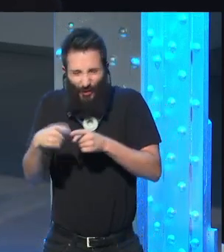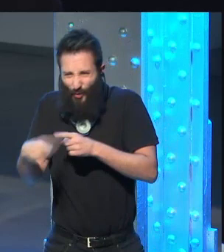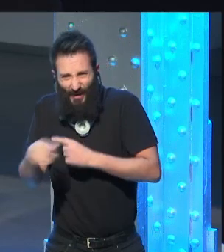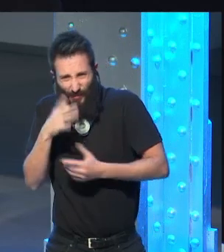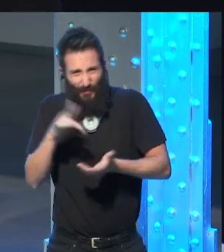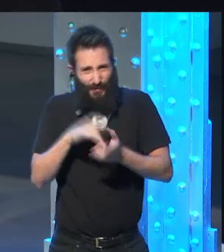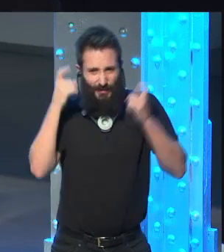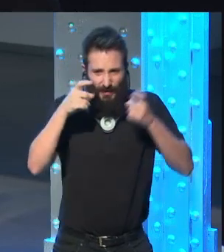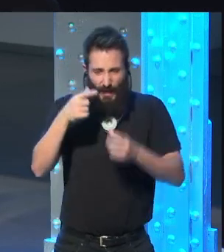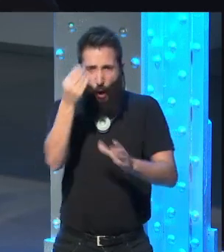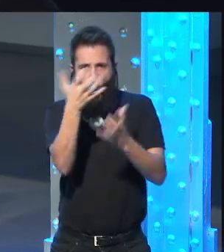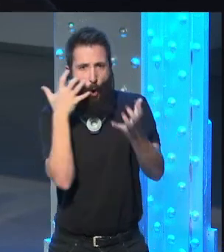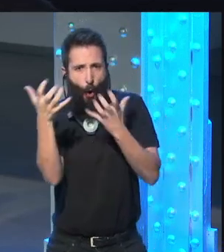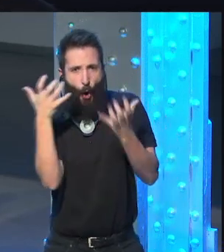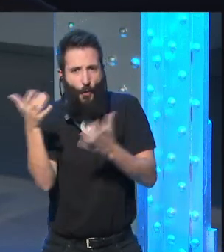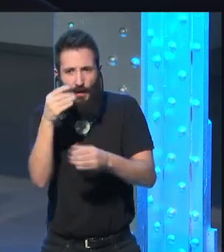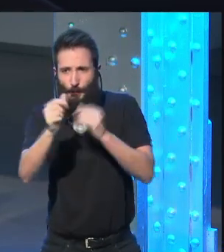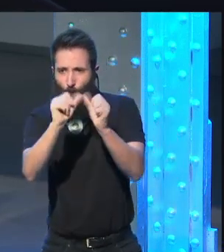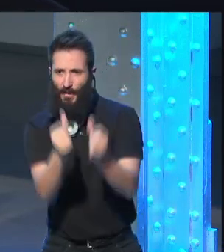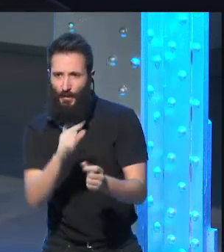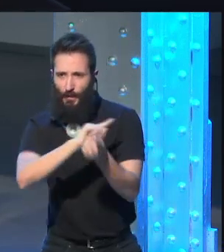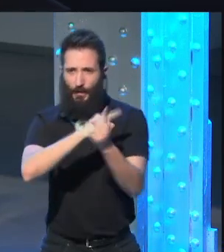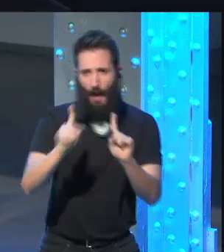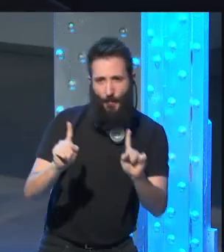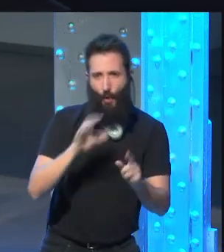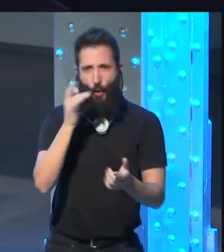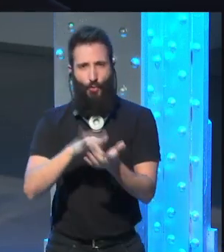sea para modificar la obra y continuarla, o para hacer otras,